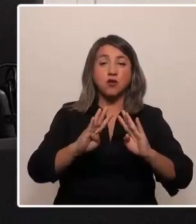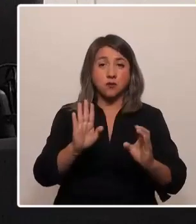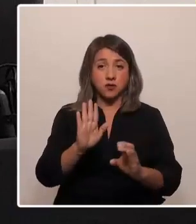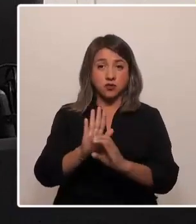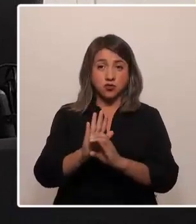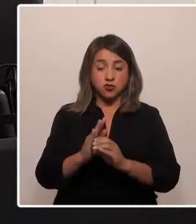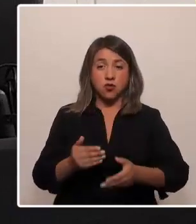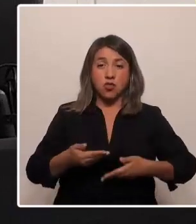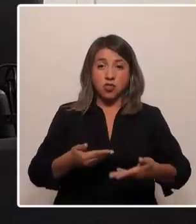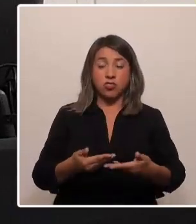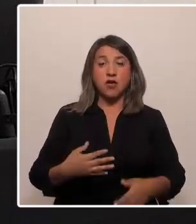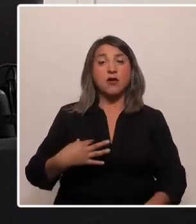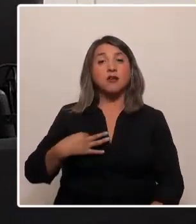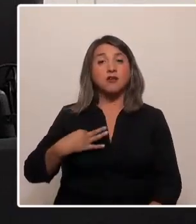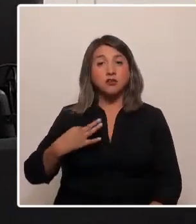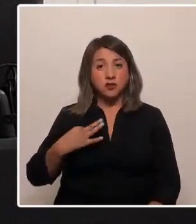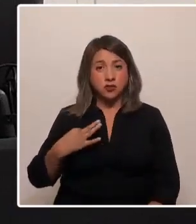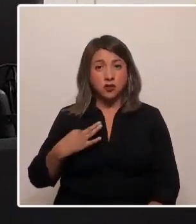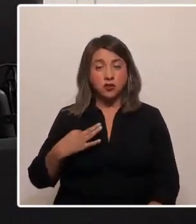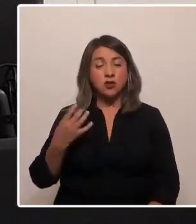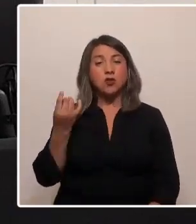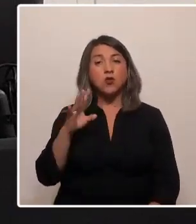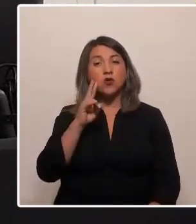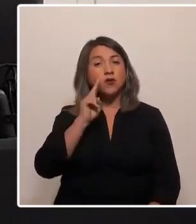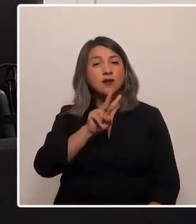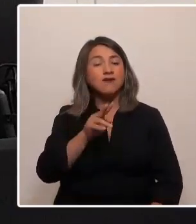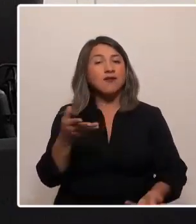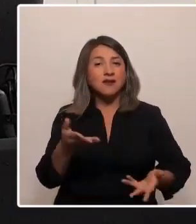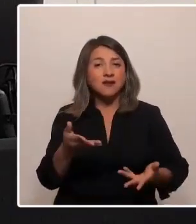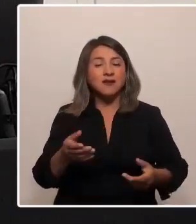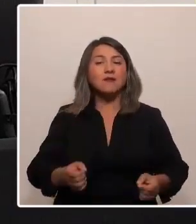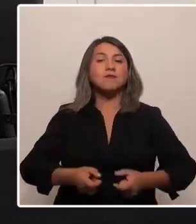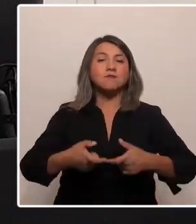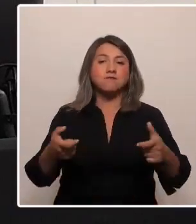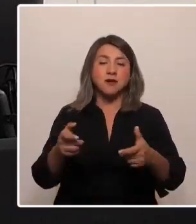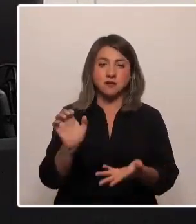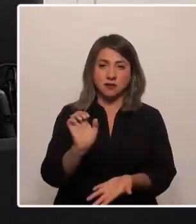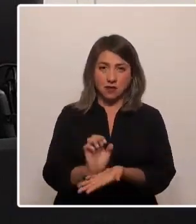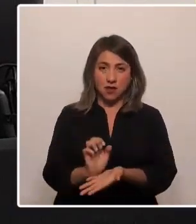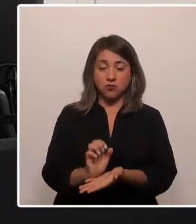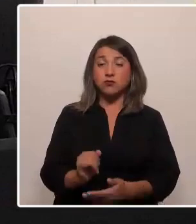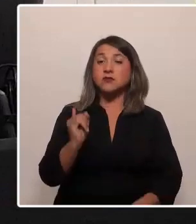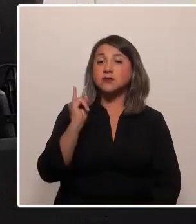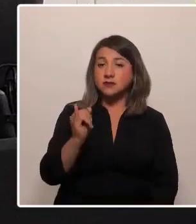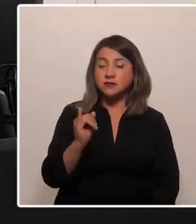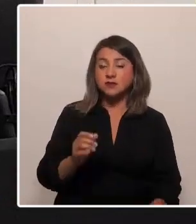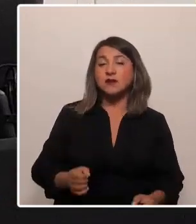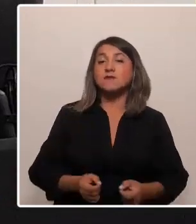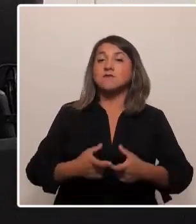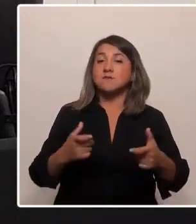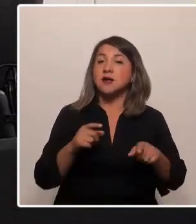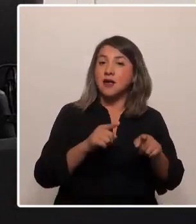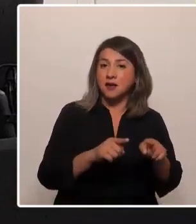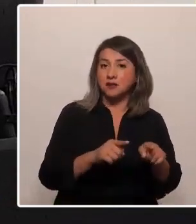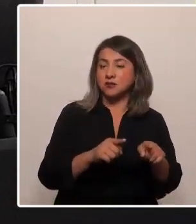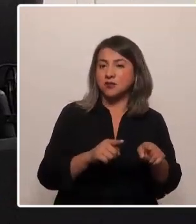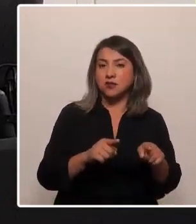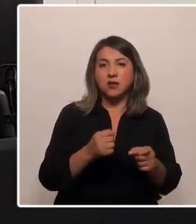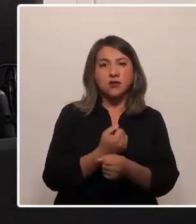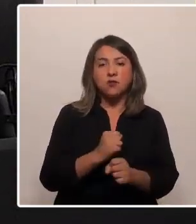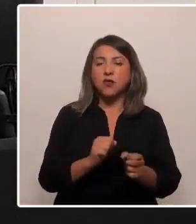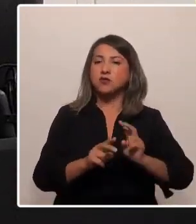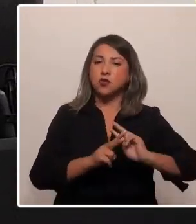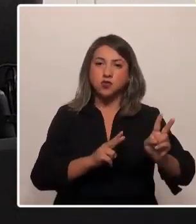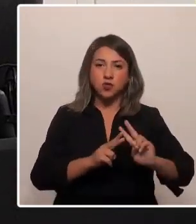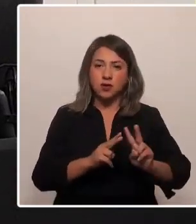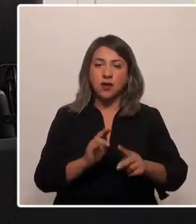la ciudadanía, lo único que ve es más Estado. Sí, más de aquel que no es capaz de solucionar las